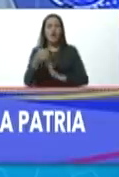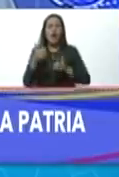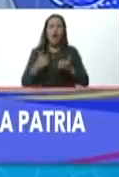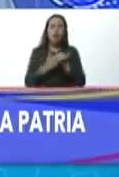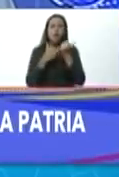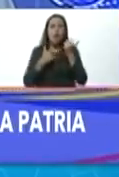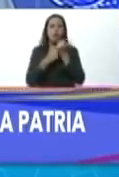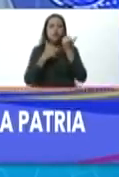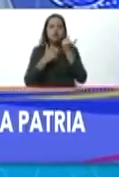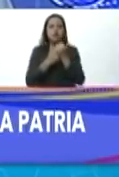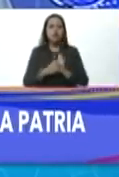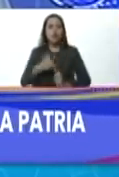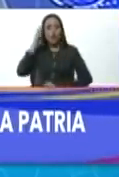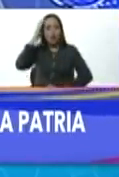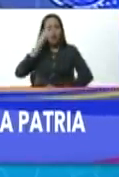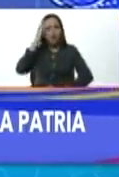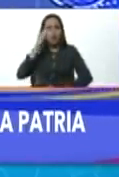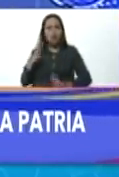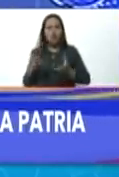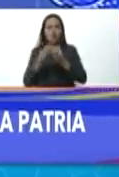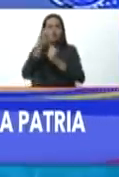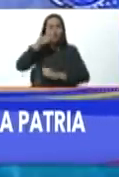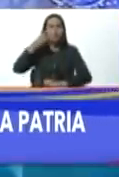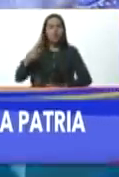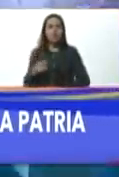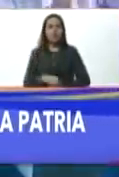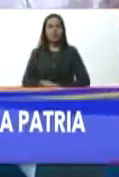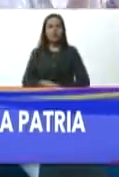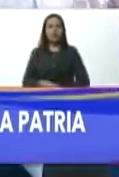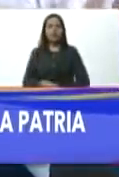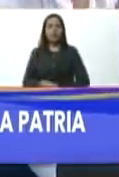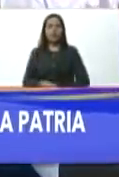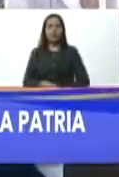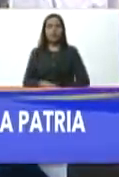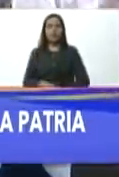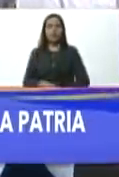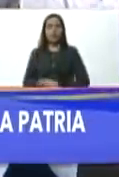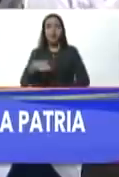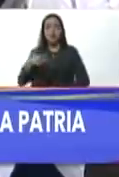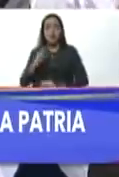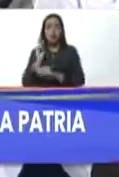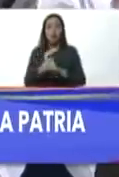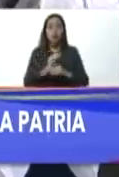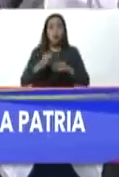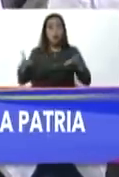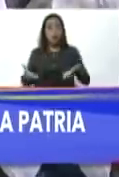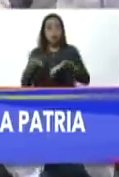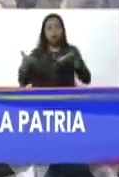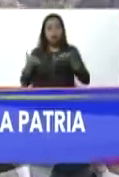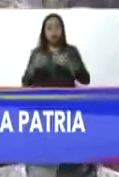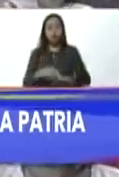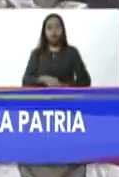cooperación, la mayor conciencia junto a nuestro pueblo para actuar, para avanzar.